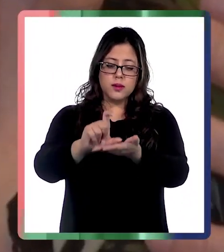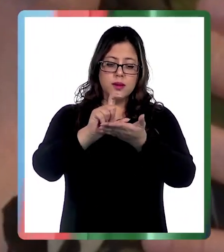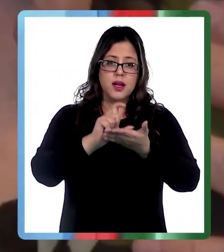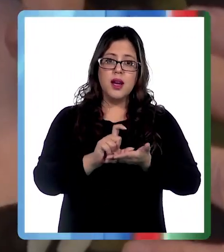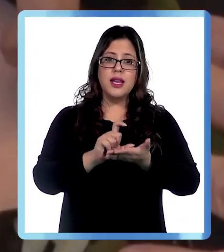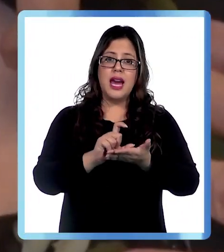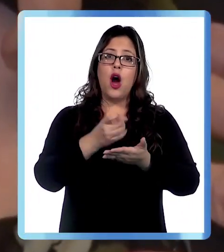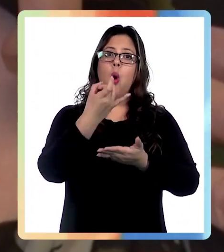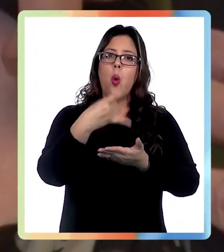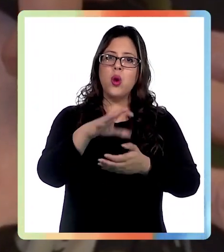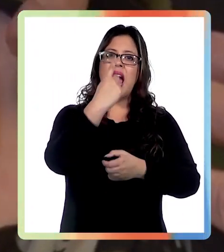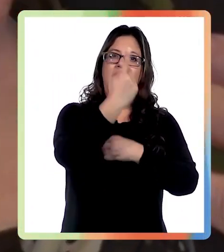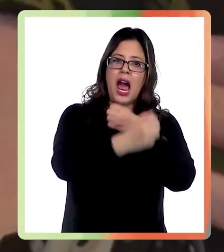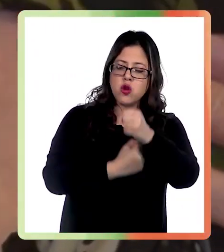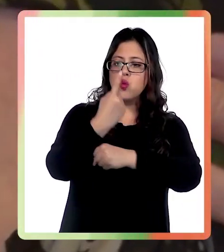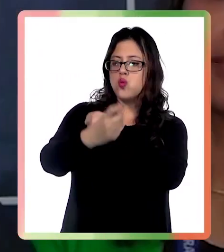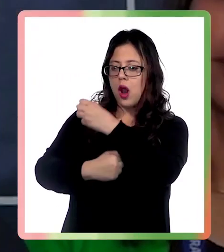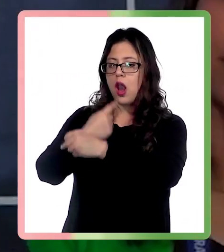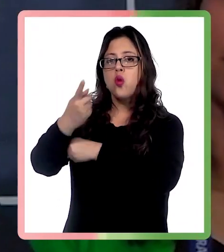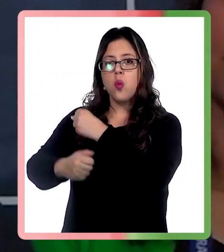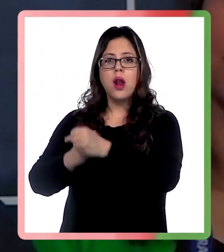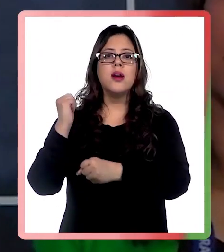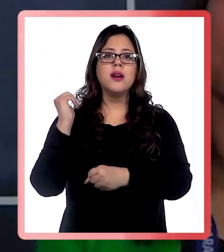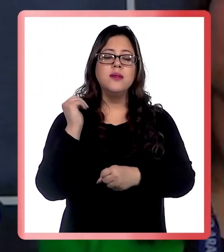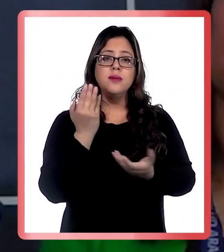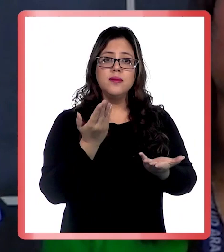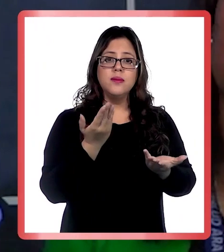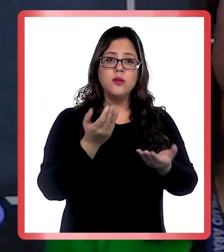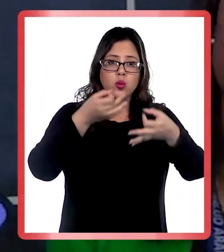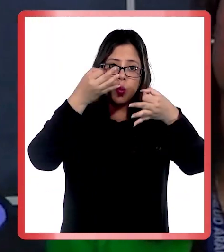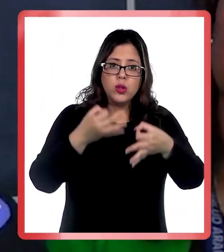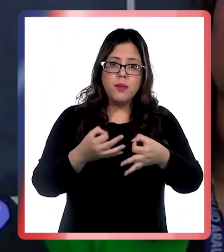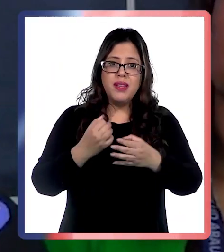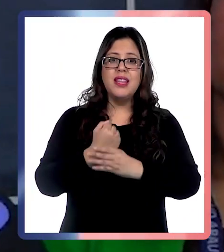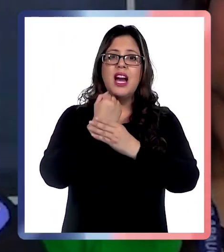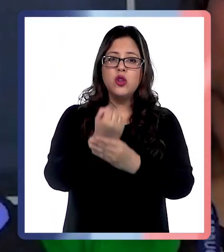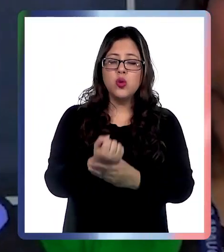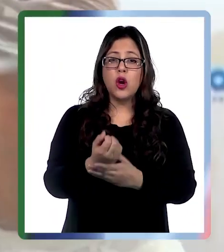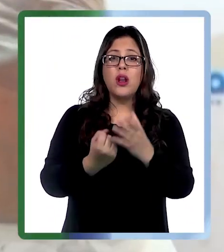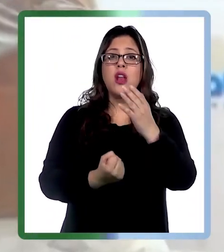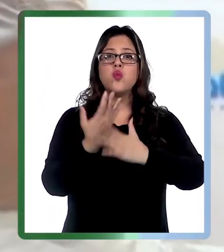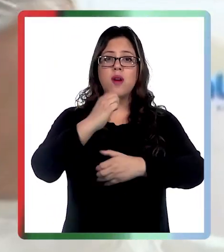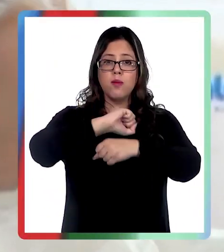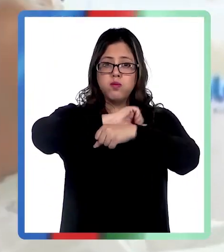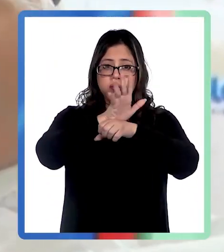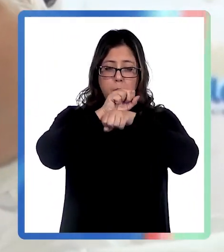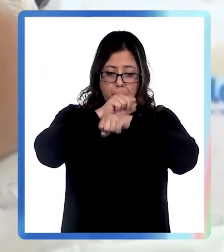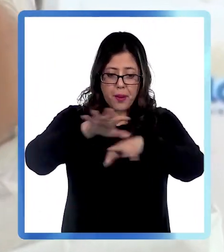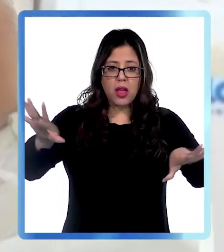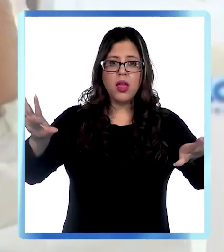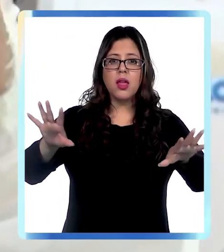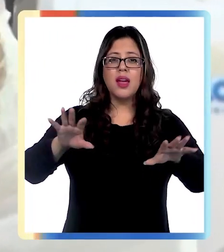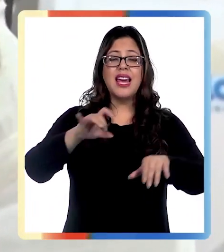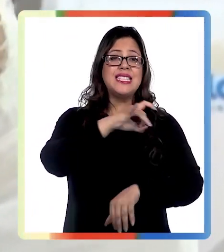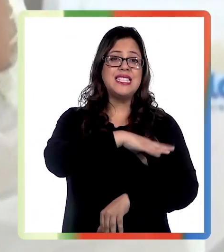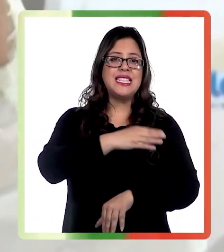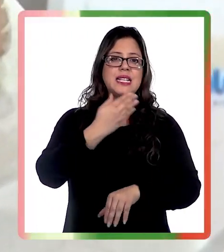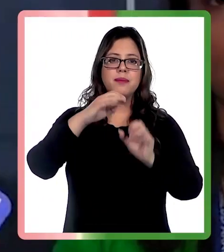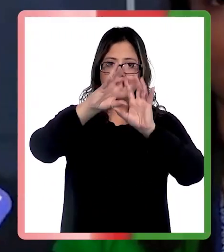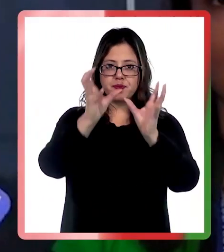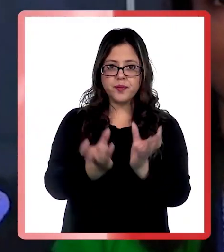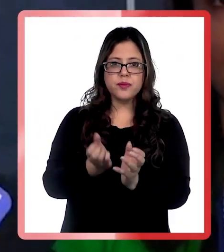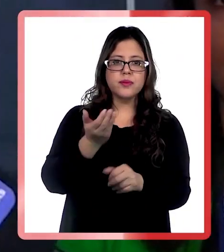que es una vacuna monovalente anual que es válida para la cepa que actualmente está en circulación en el país y en el mundo nosotros hacemos un